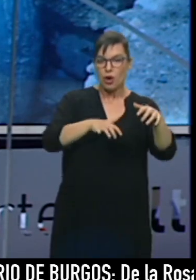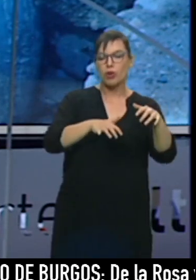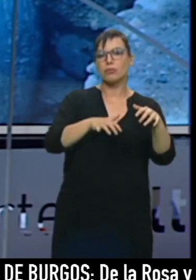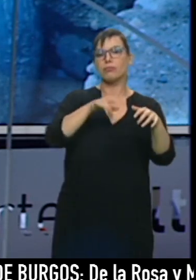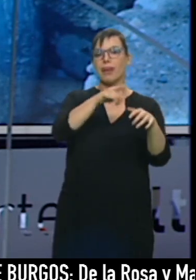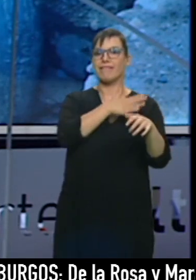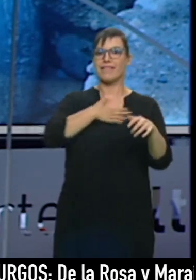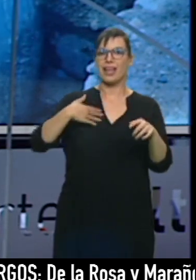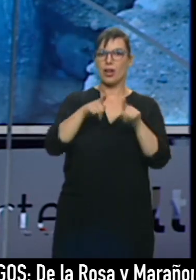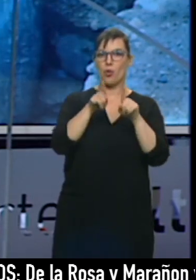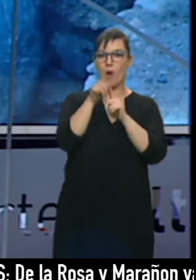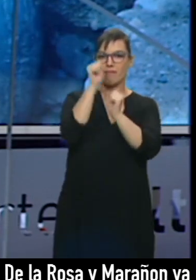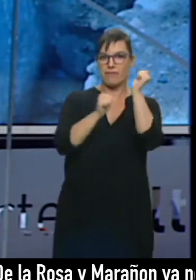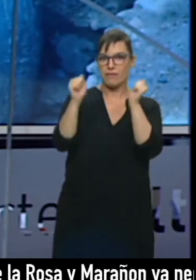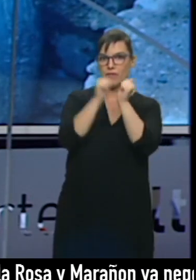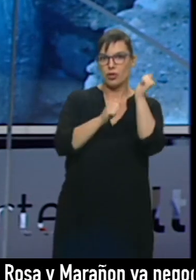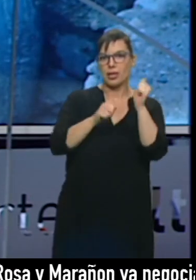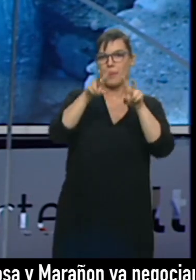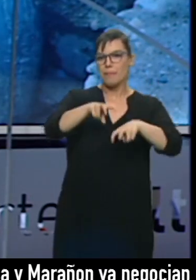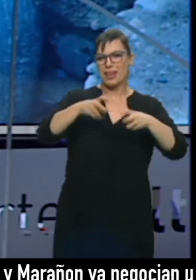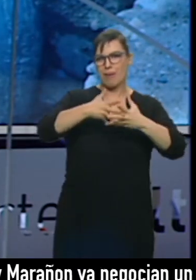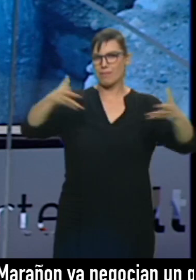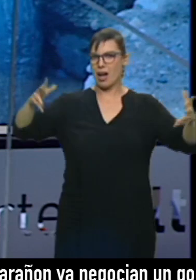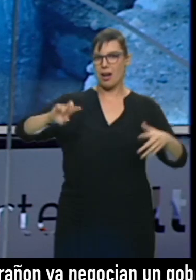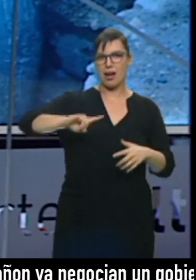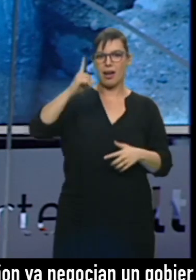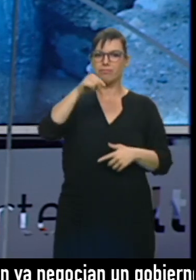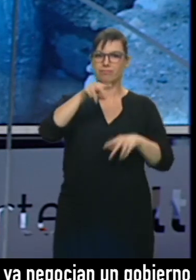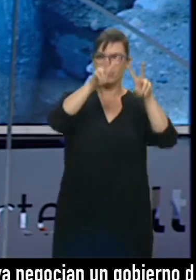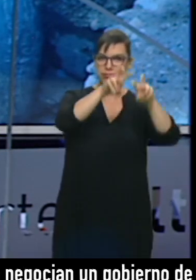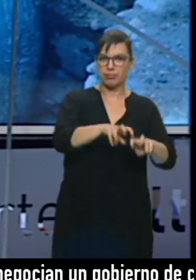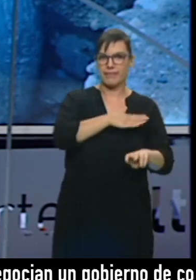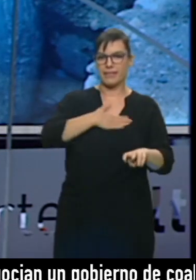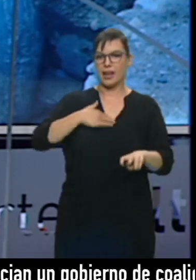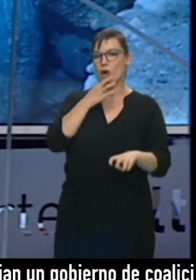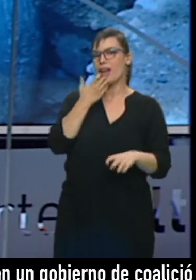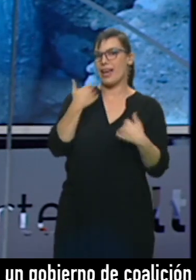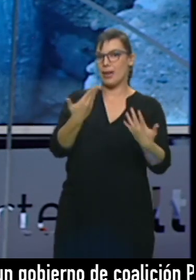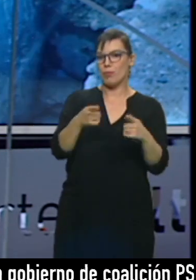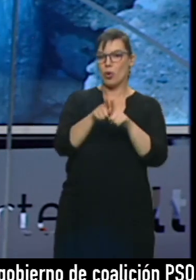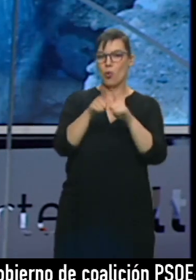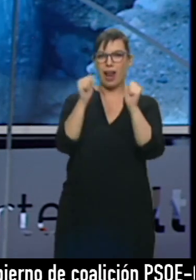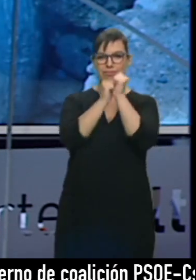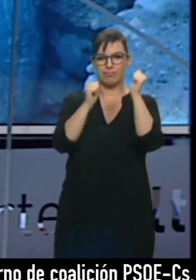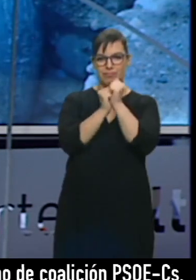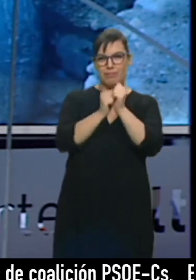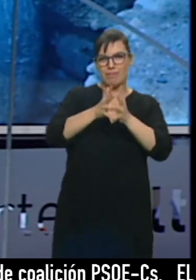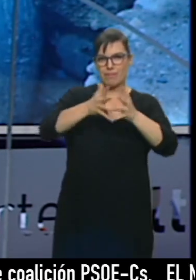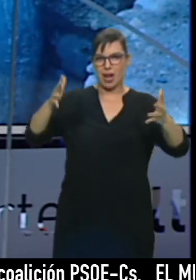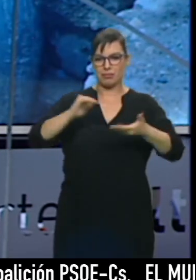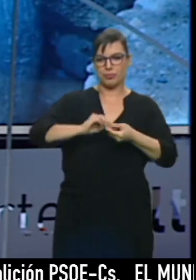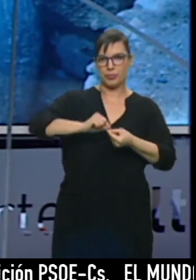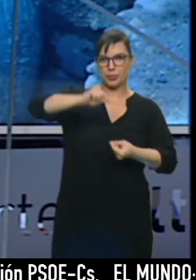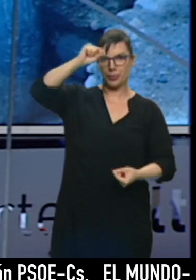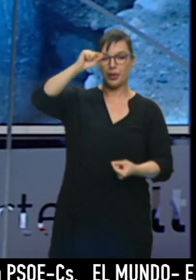la mina de carbón a cielo abierto más grande de España. Van a ver uno de esos ejemplos. Se trata de un fósil de dos metros y medio en superficie,